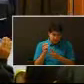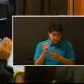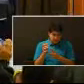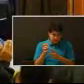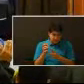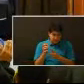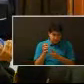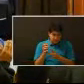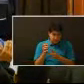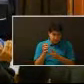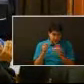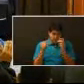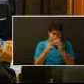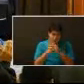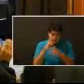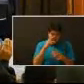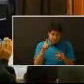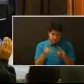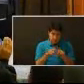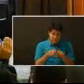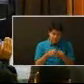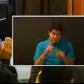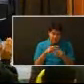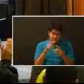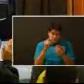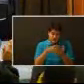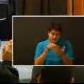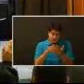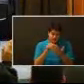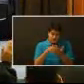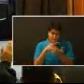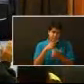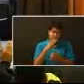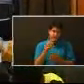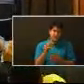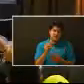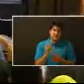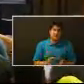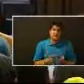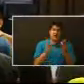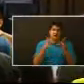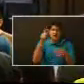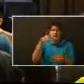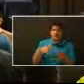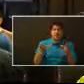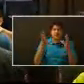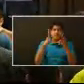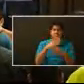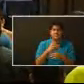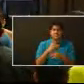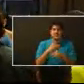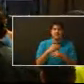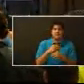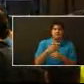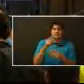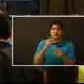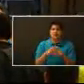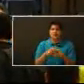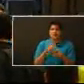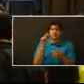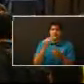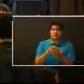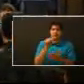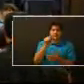acompáñeme a orar por las peticiones que han sido entregadas esta noche y por las peticiones que usted tiene en su